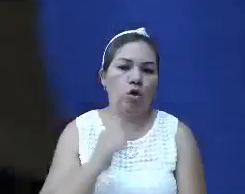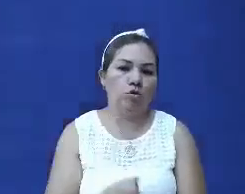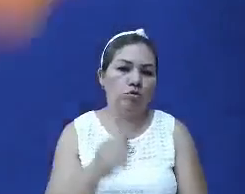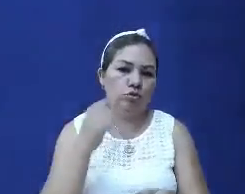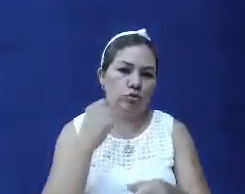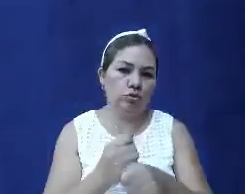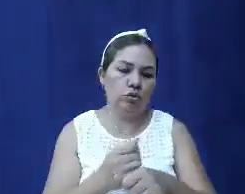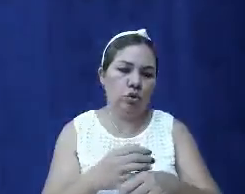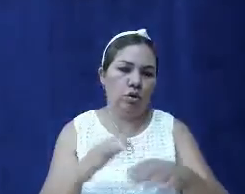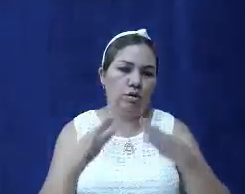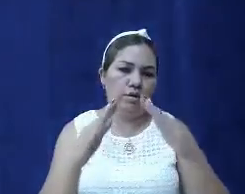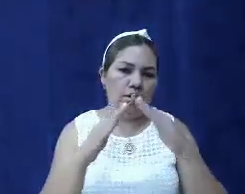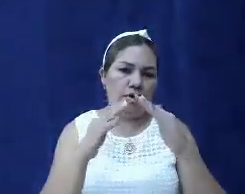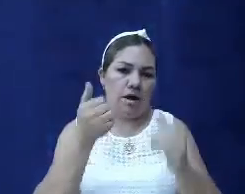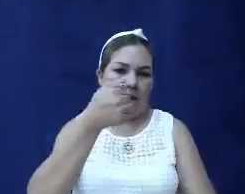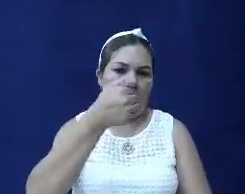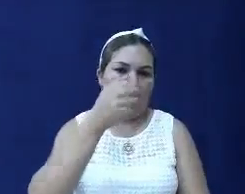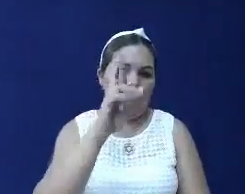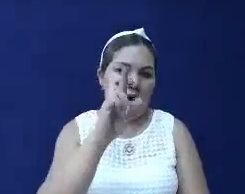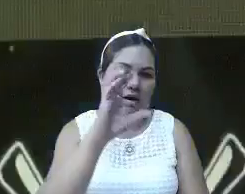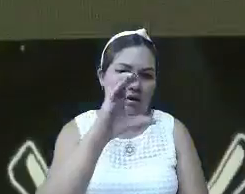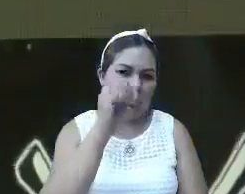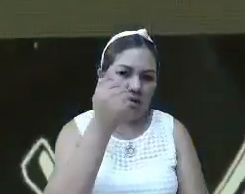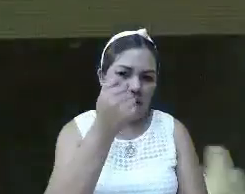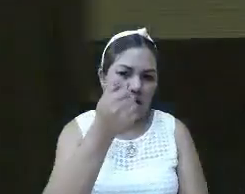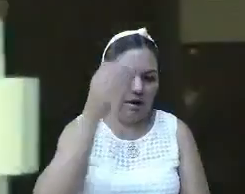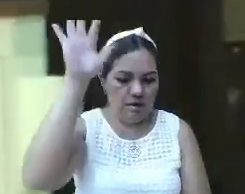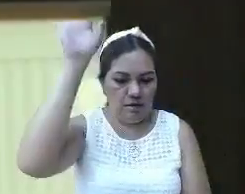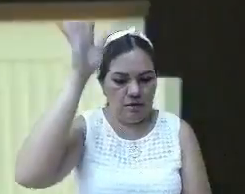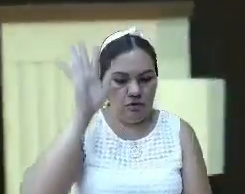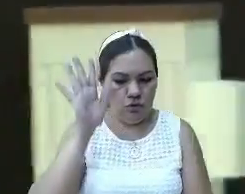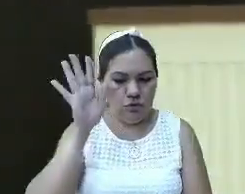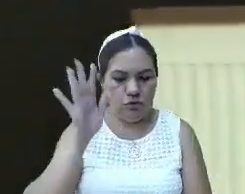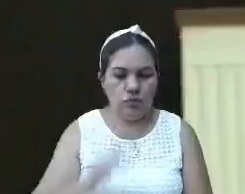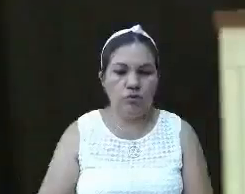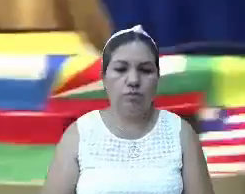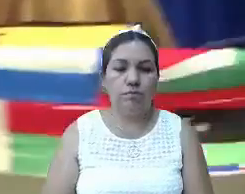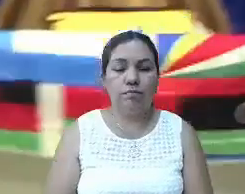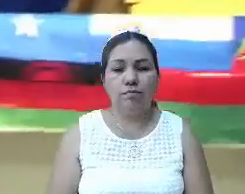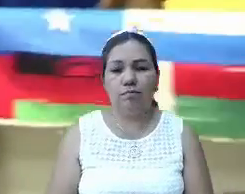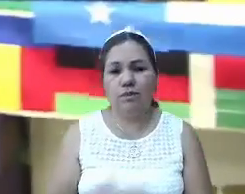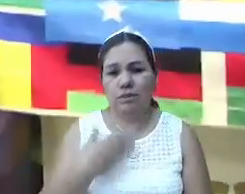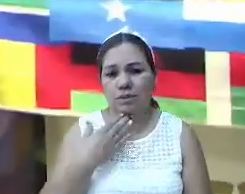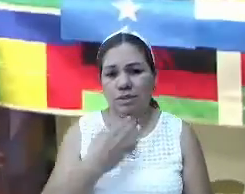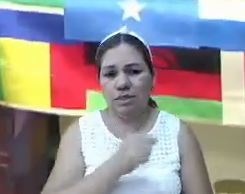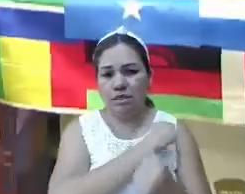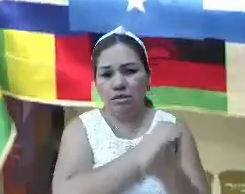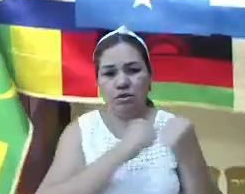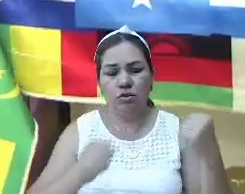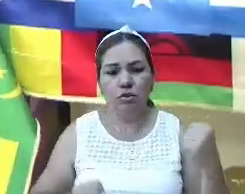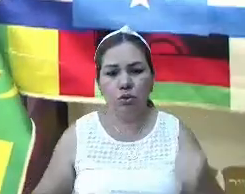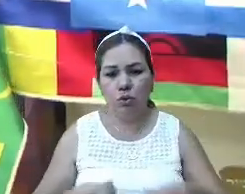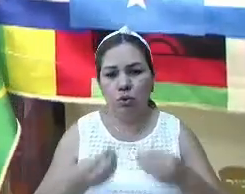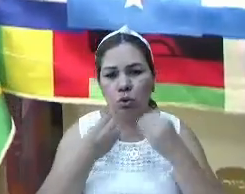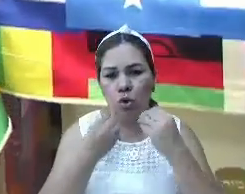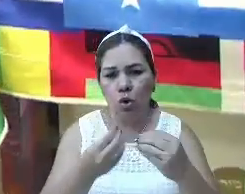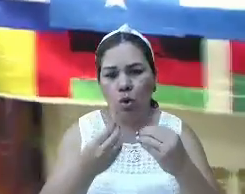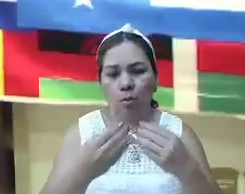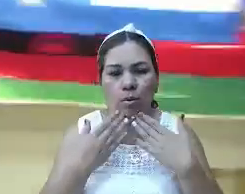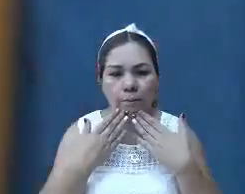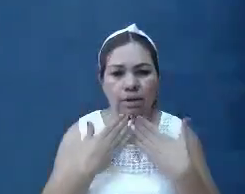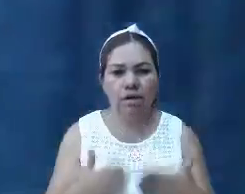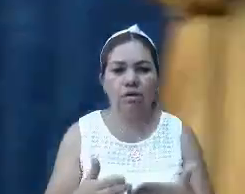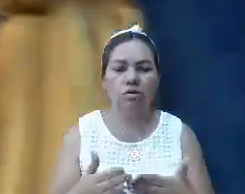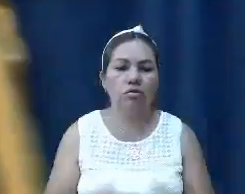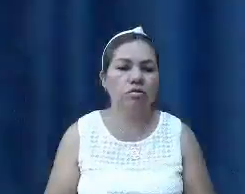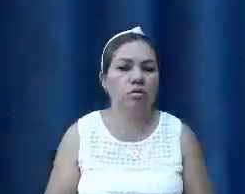del arca de Dios, la constructora del arca de Dios. Pero Señor, ¿cómo lo voy a hacer? No tengo las